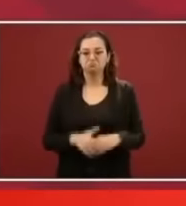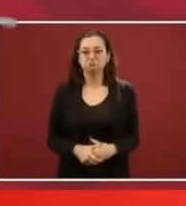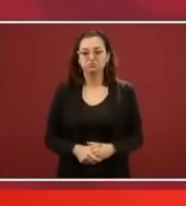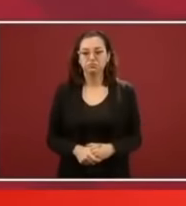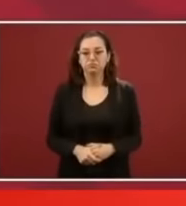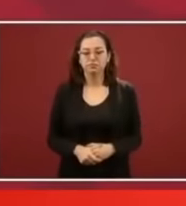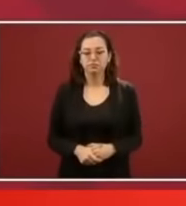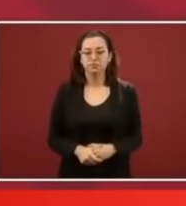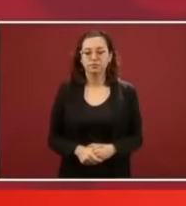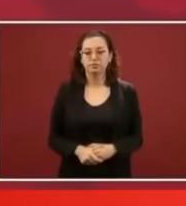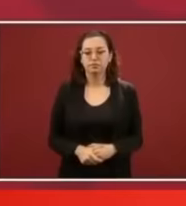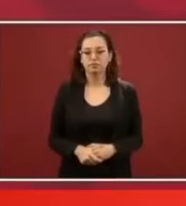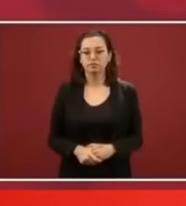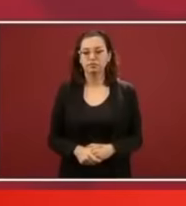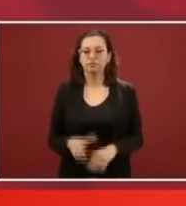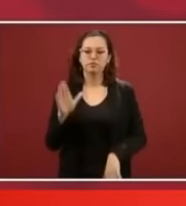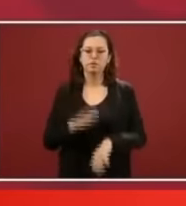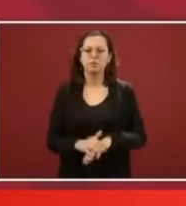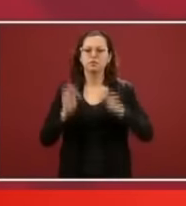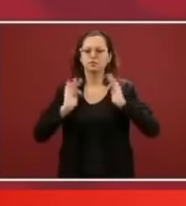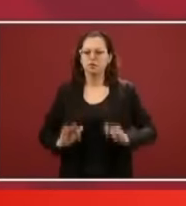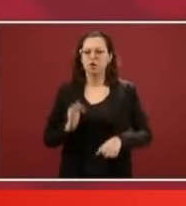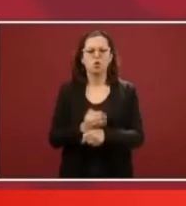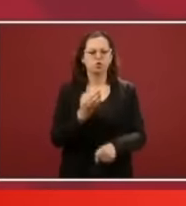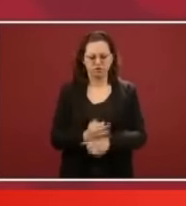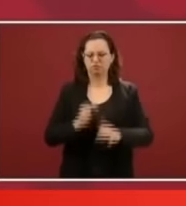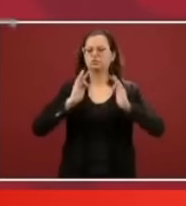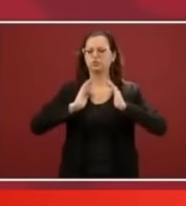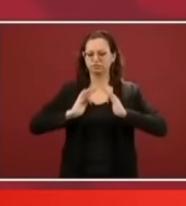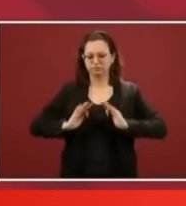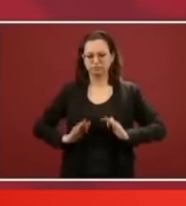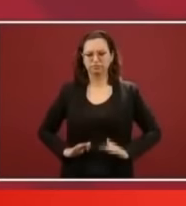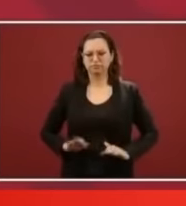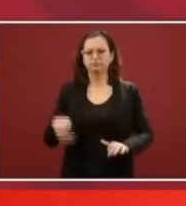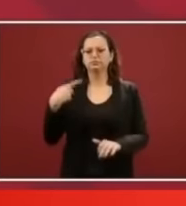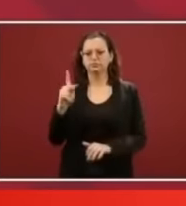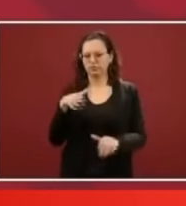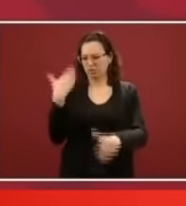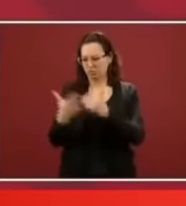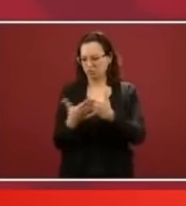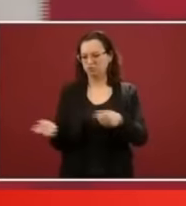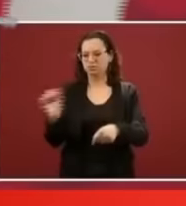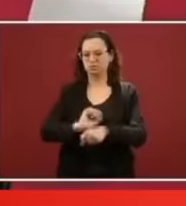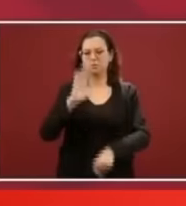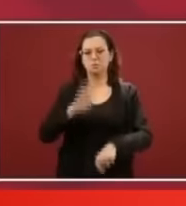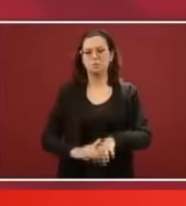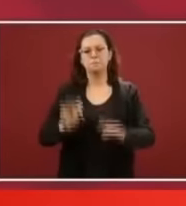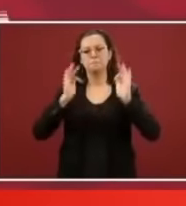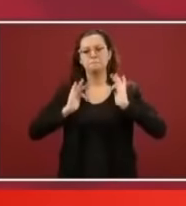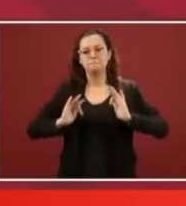vamos a estar más tranquilos, estamos tranquilos, pero vamos a estar más tranquilos porque